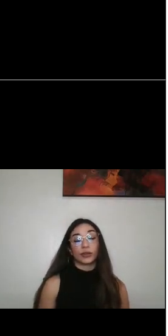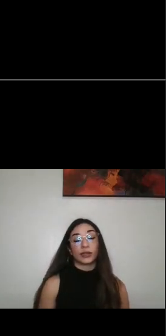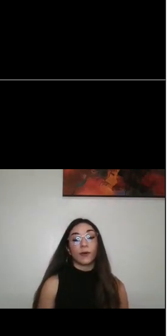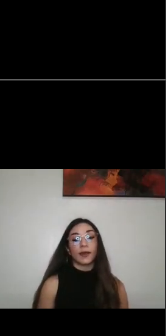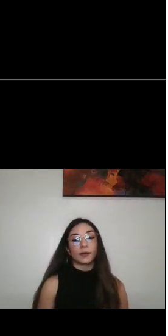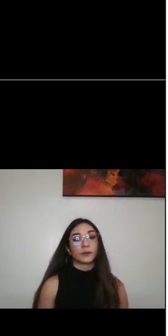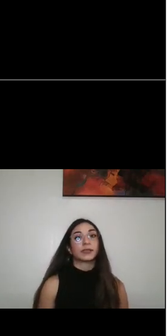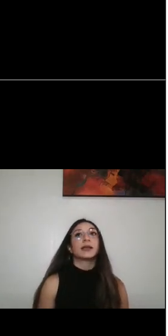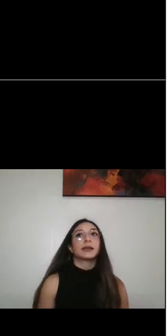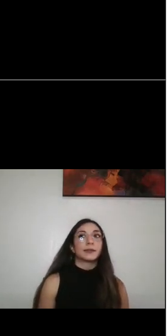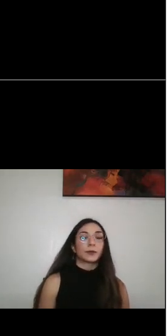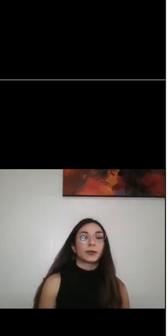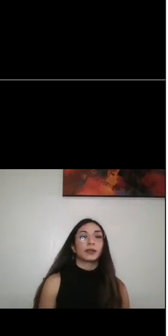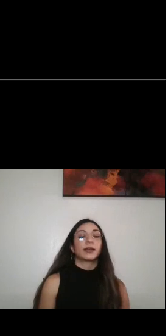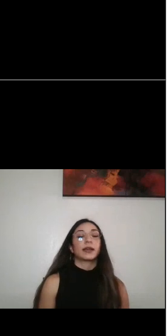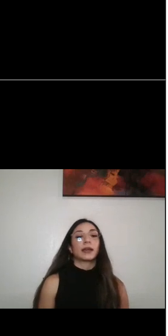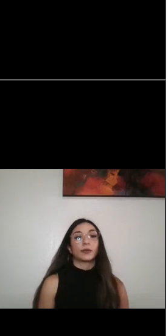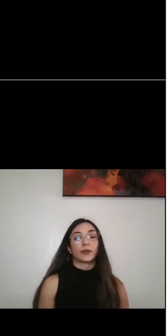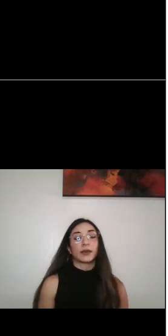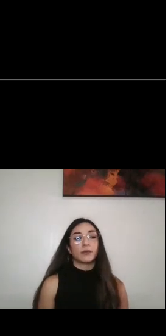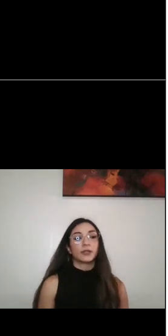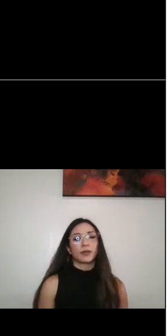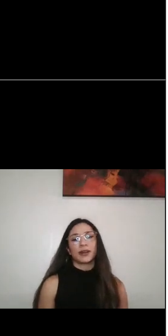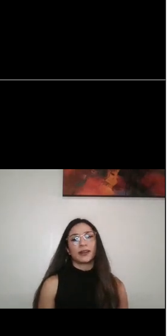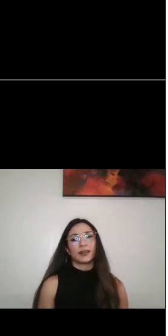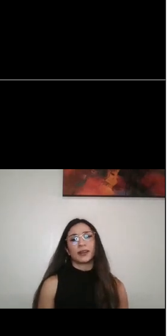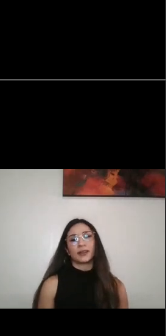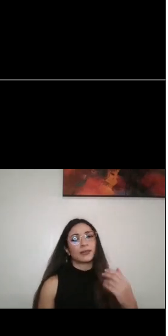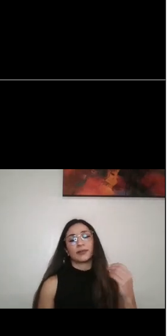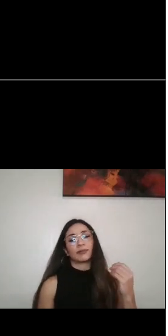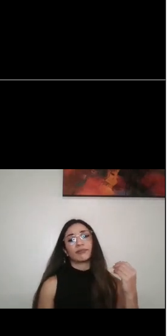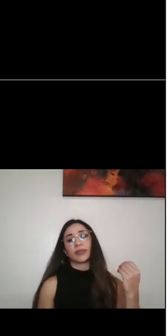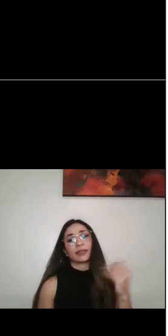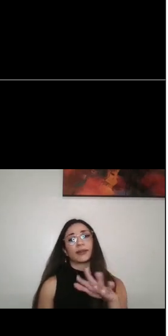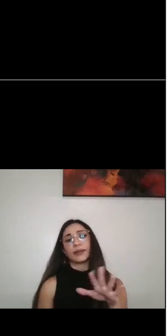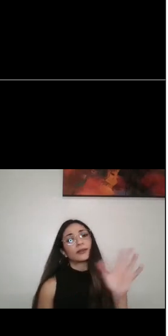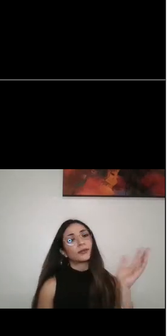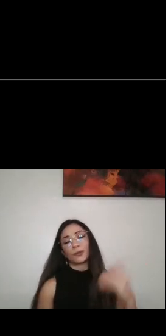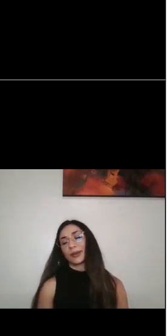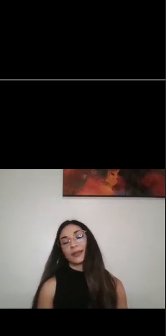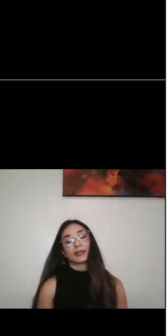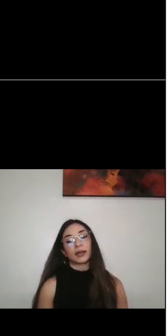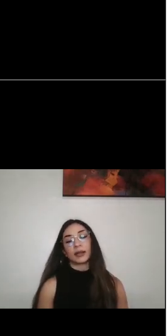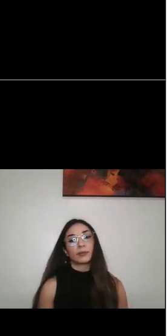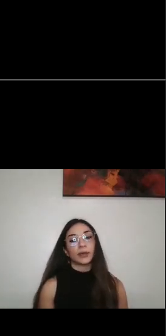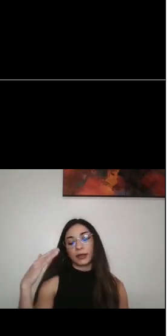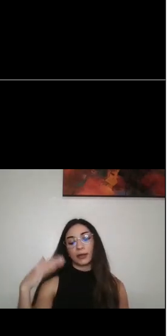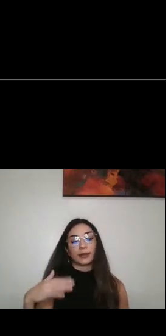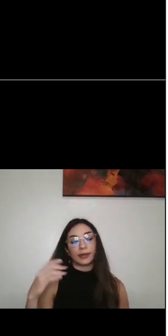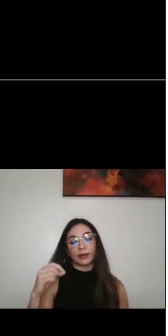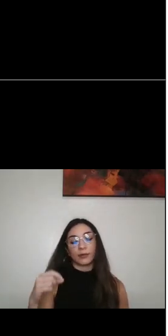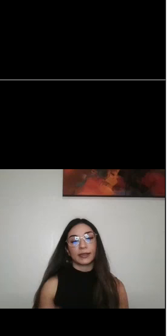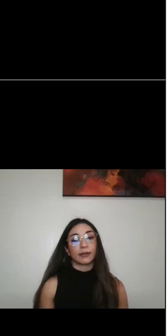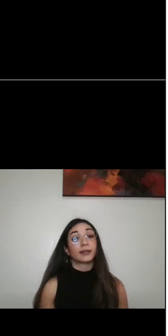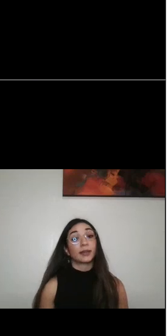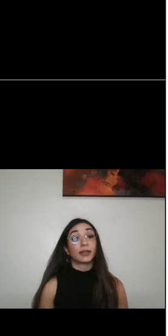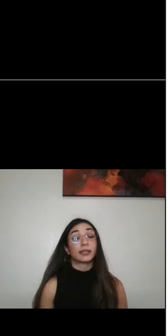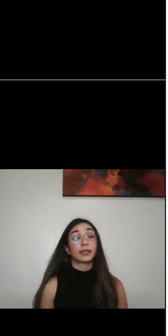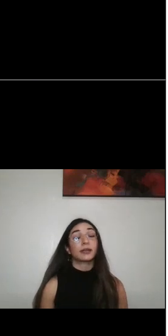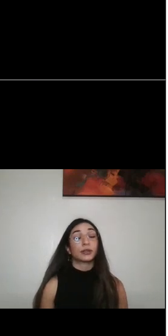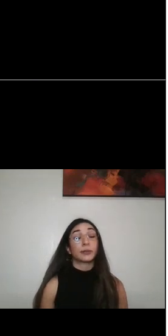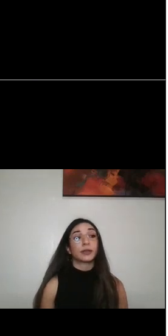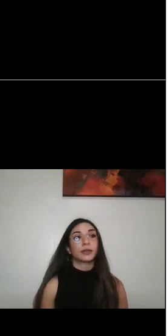y de lenguaje. Entonces, es importante que lo tengamos igual a nivel en internet, uno lo puede descargar también y tener como esa tablita y